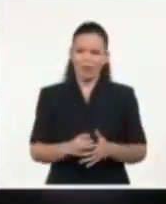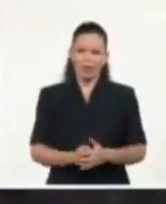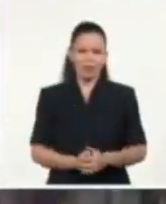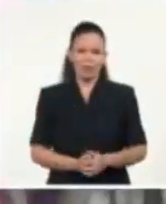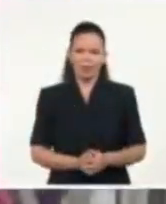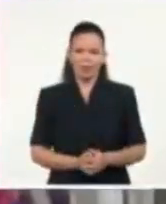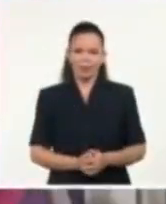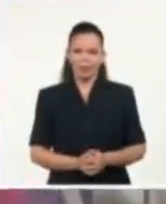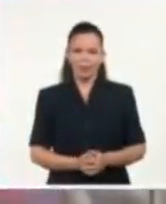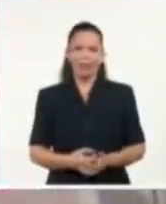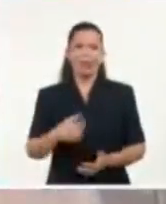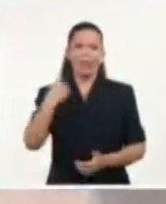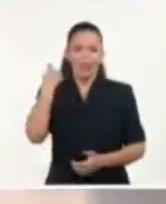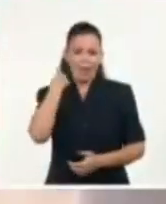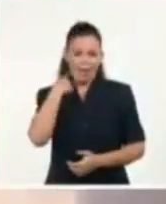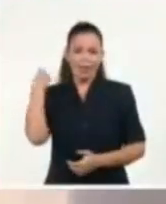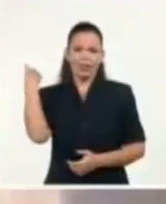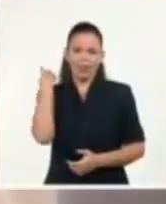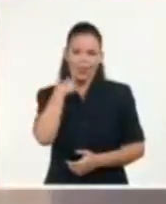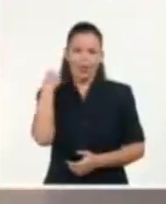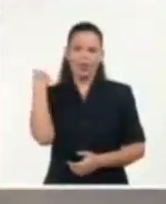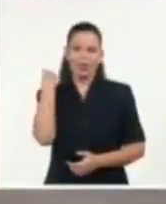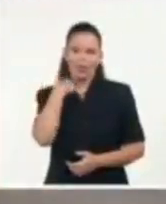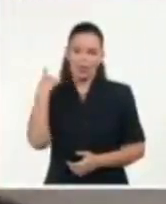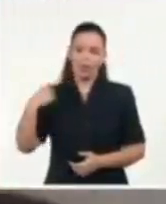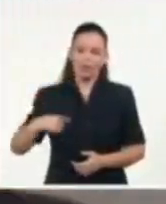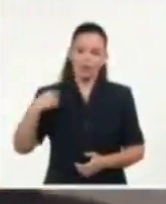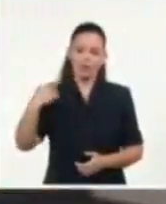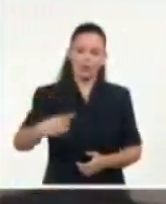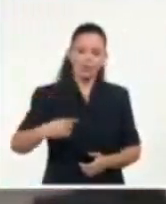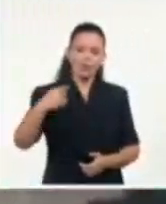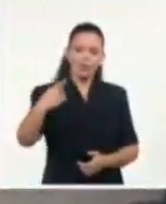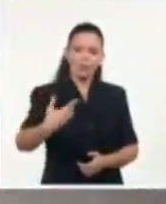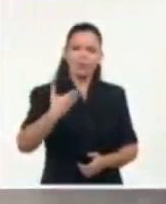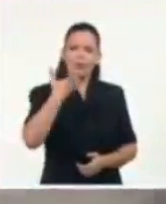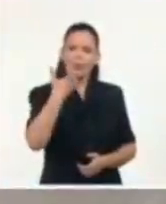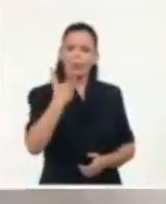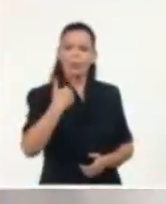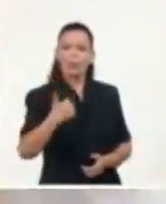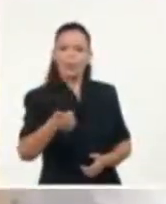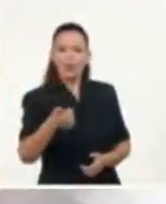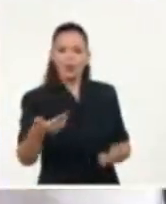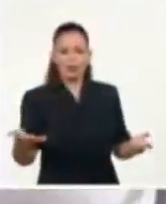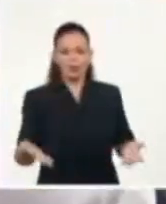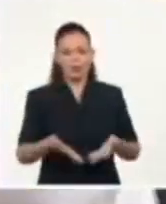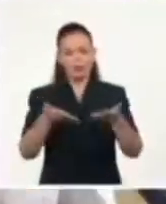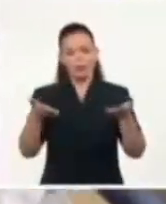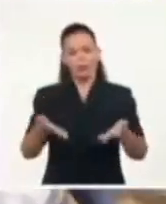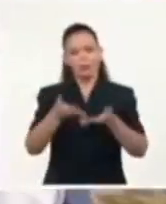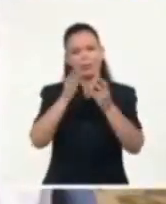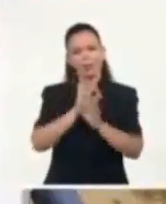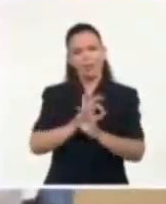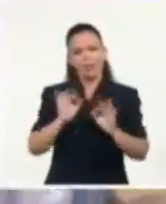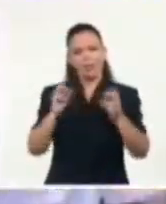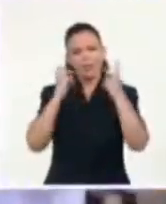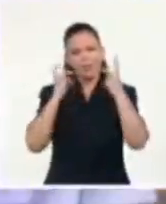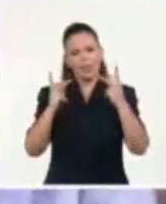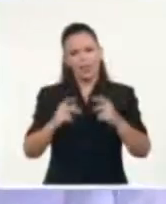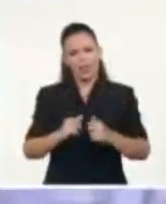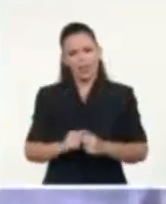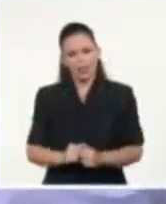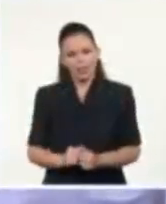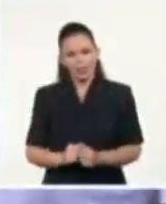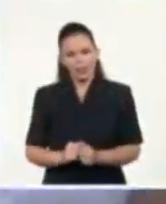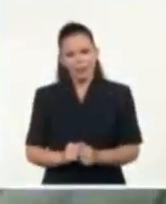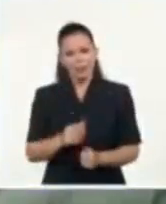la justicia y la ciudad creciendo en aulas y en calidad de vida. Y sus hijos viajando a humildes lugares del